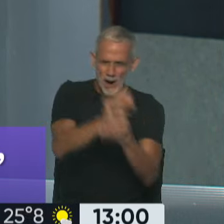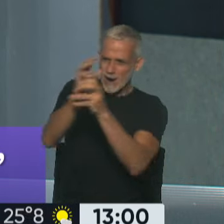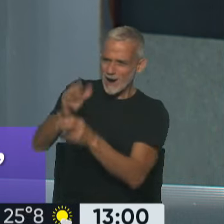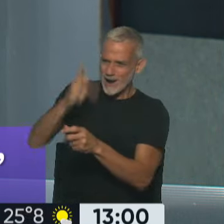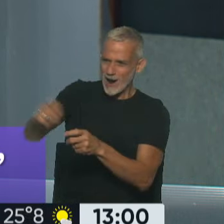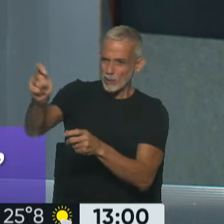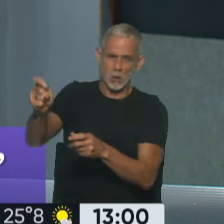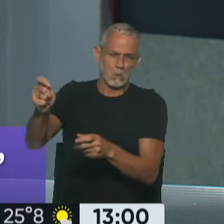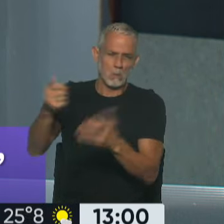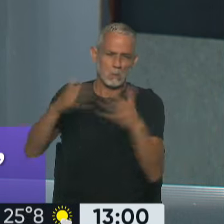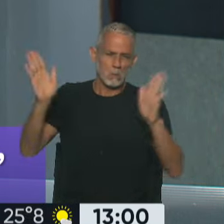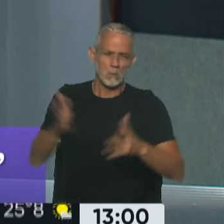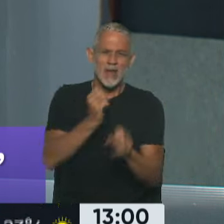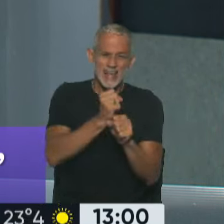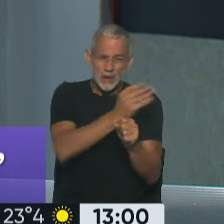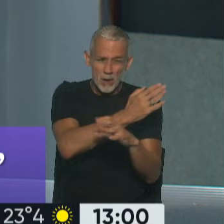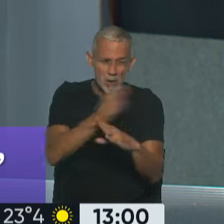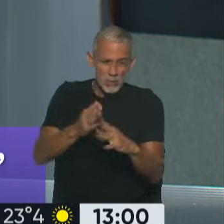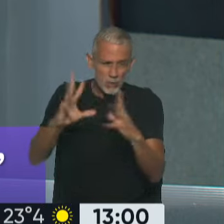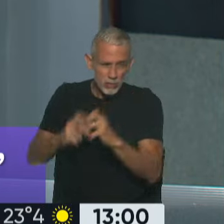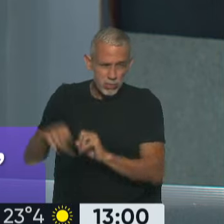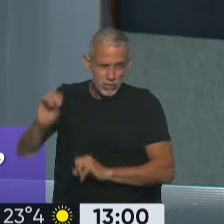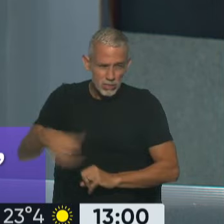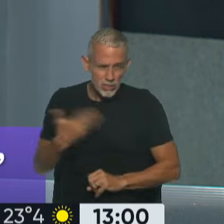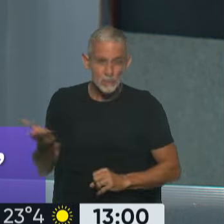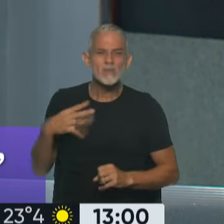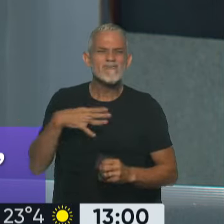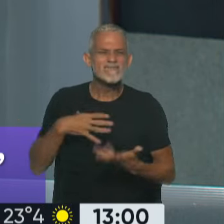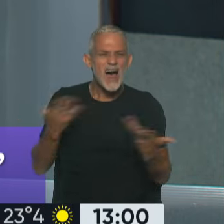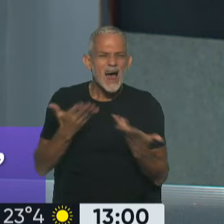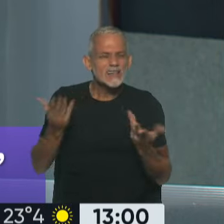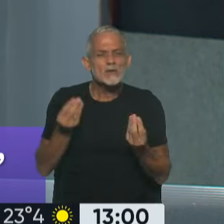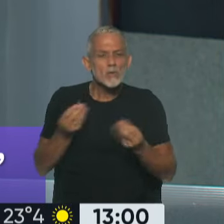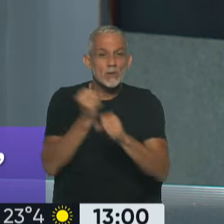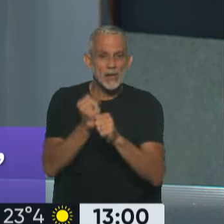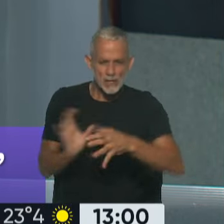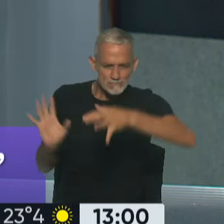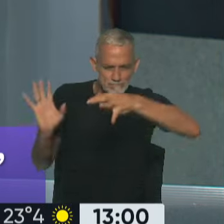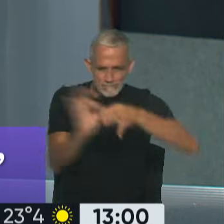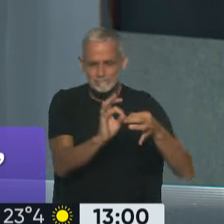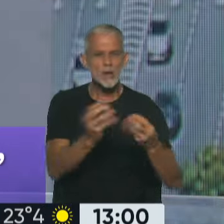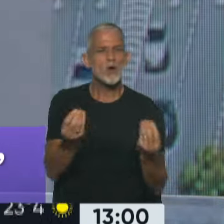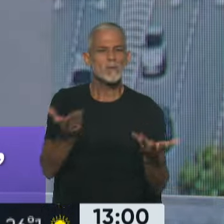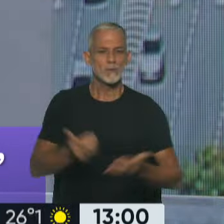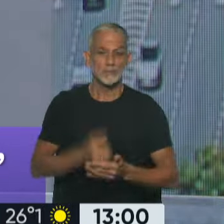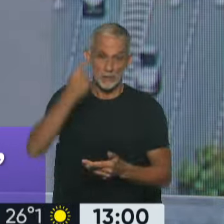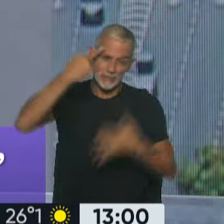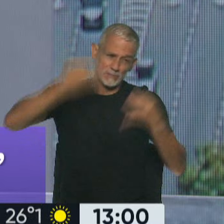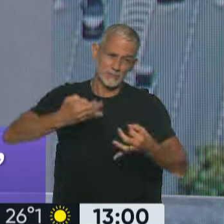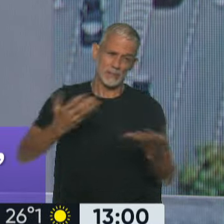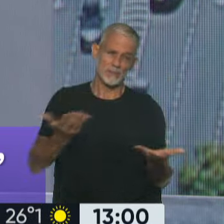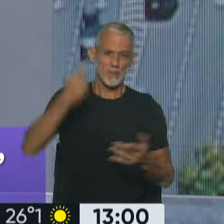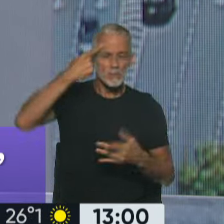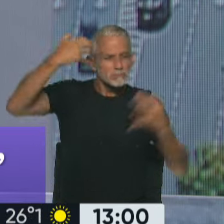proceso judicial tira todo el trabajo que se ha hecho. ¿Qué nos falta, no, para tener un trabajo que sea conjunto? Coherencia y sentido común.